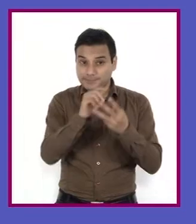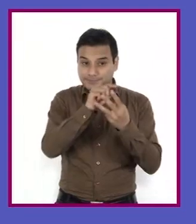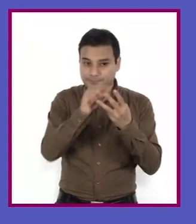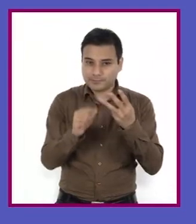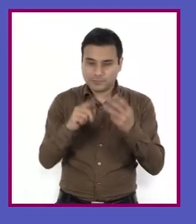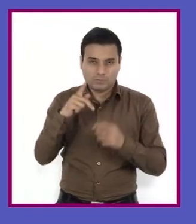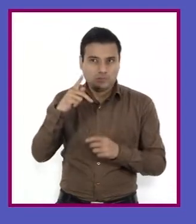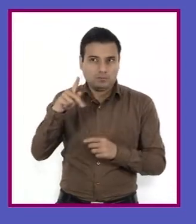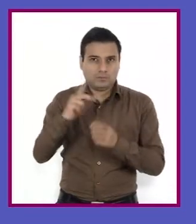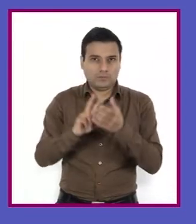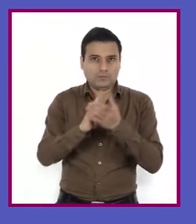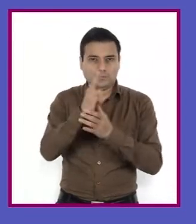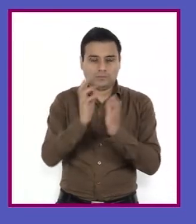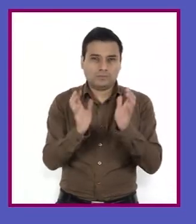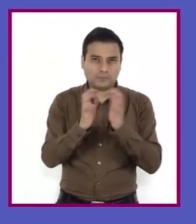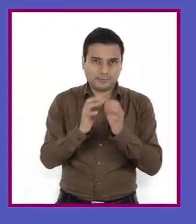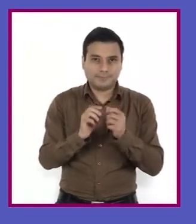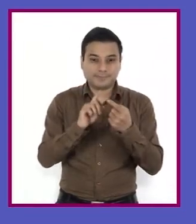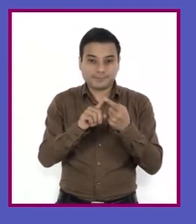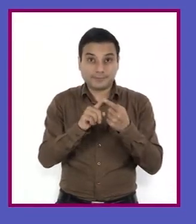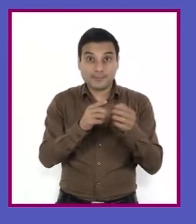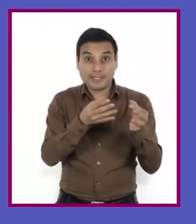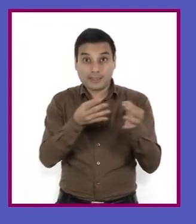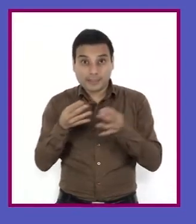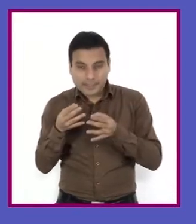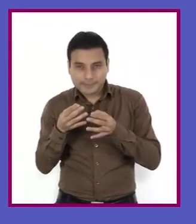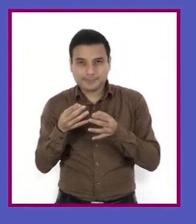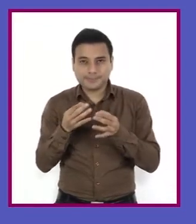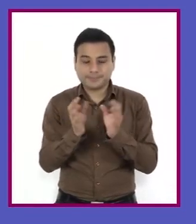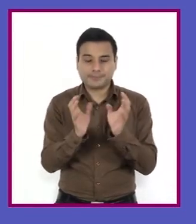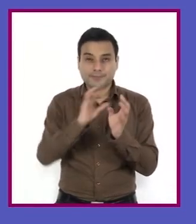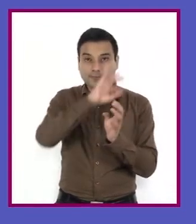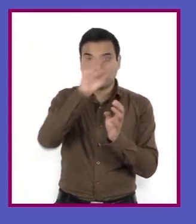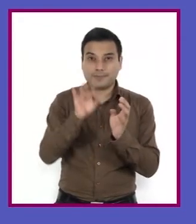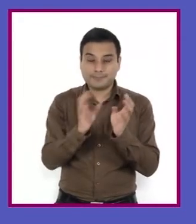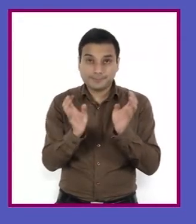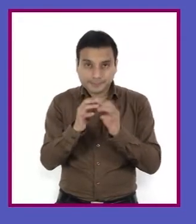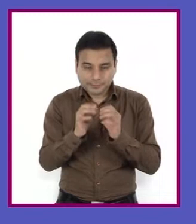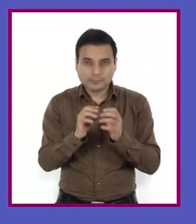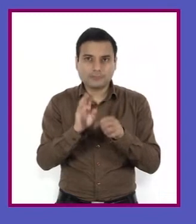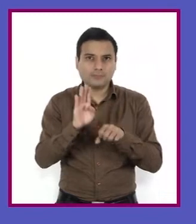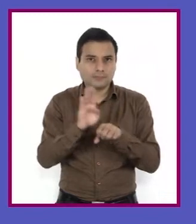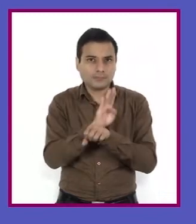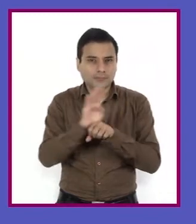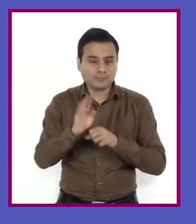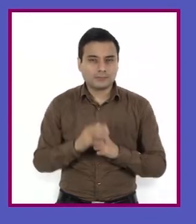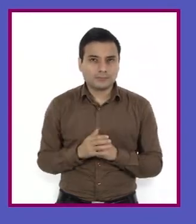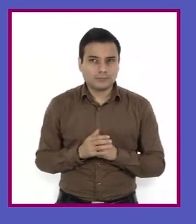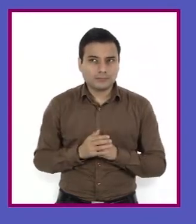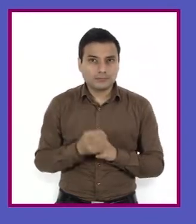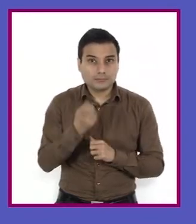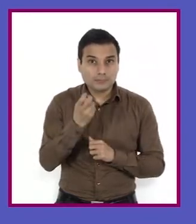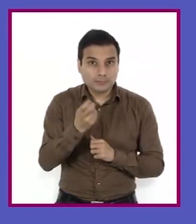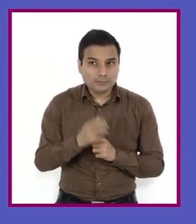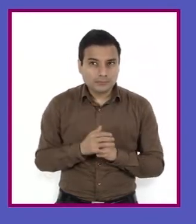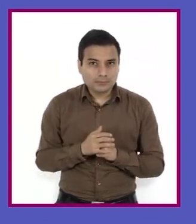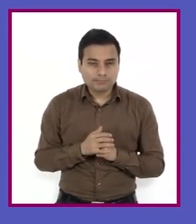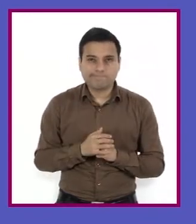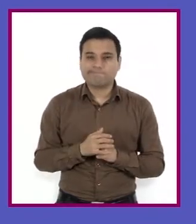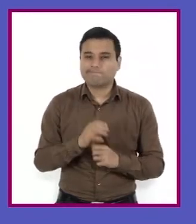las plantas, como atraer y atrapar presas y obtener beneficios, lo cual las hace